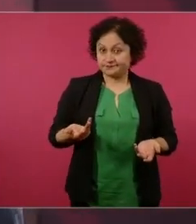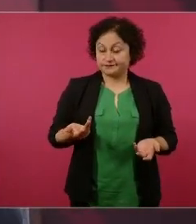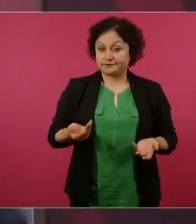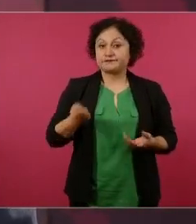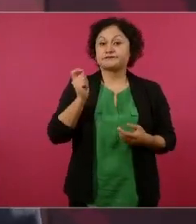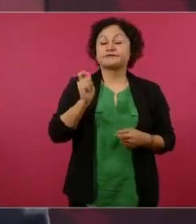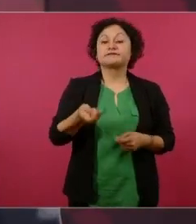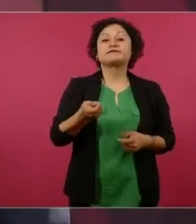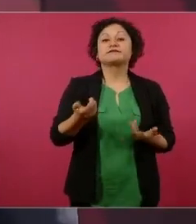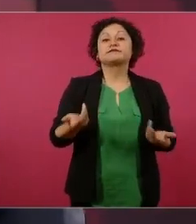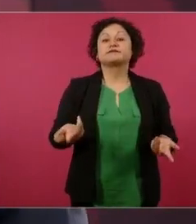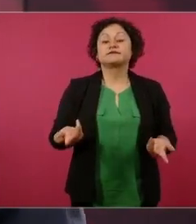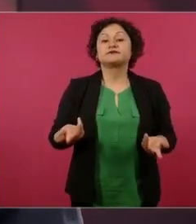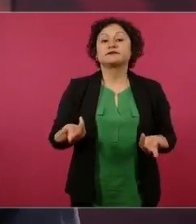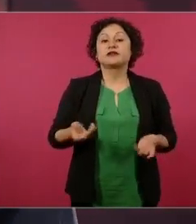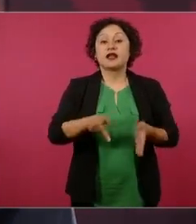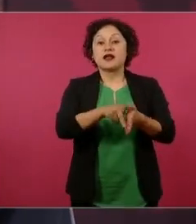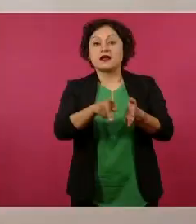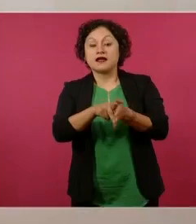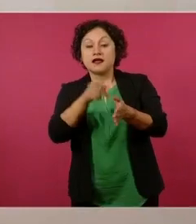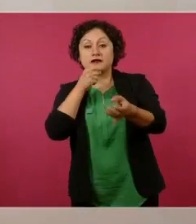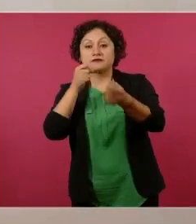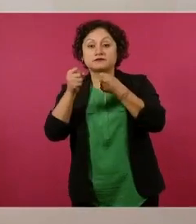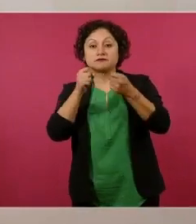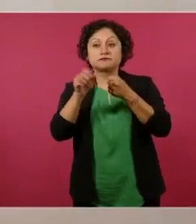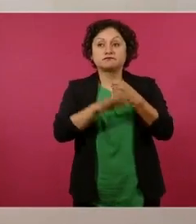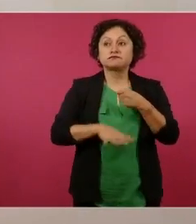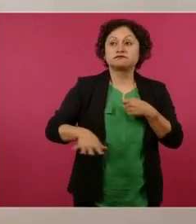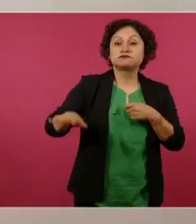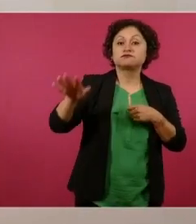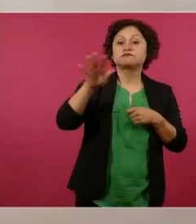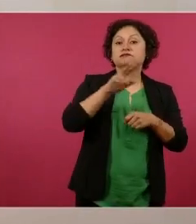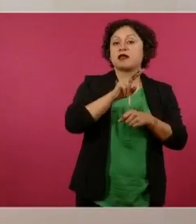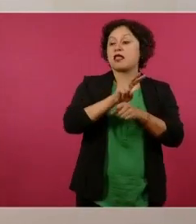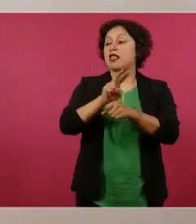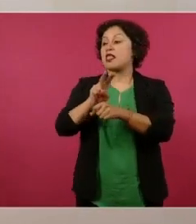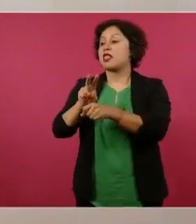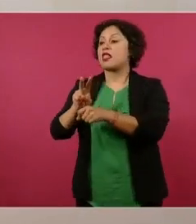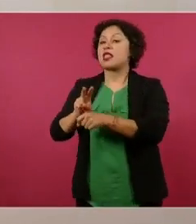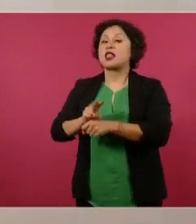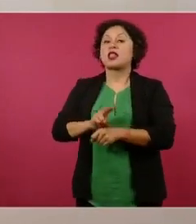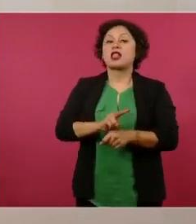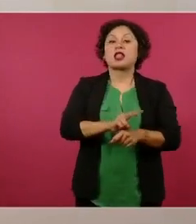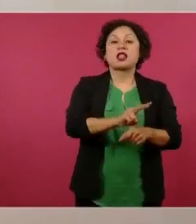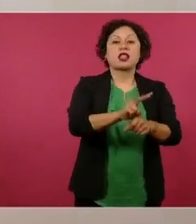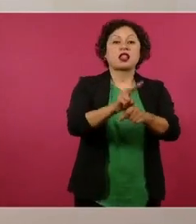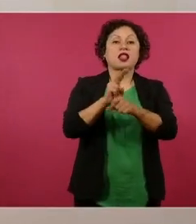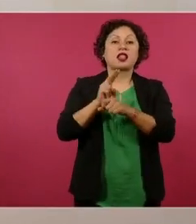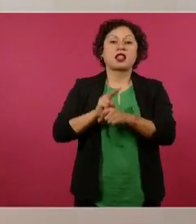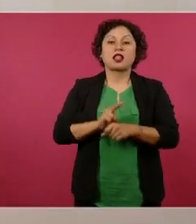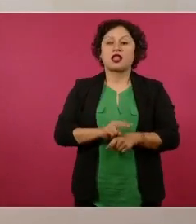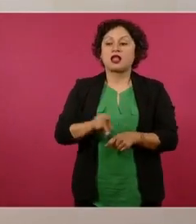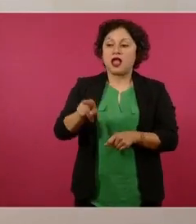los halcones, los halconcitos, sin hacer nada por los halcones, por los